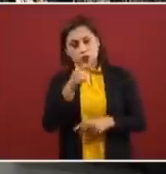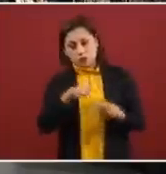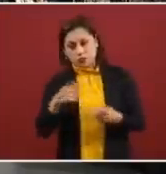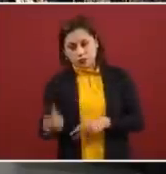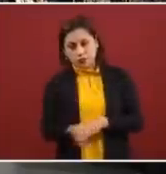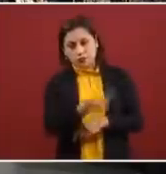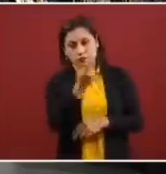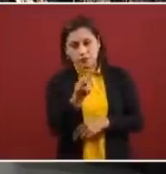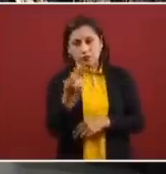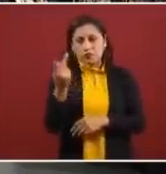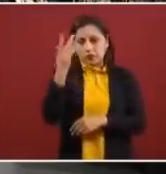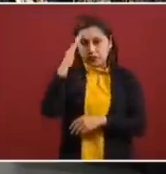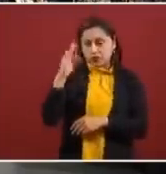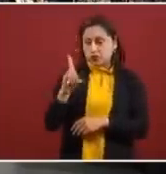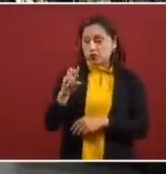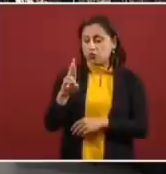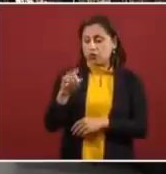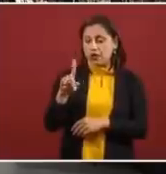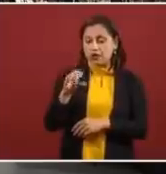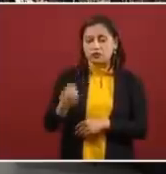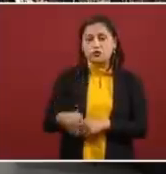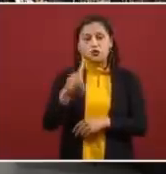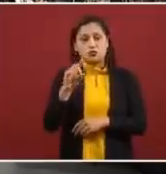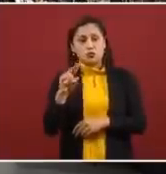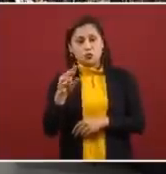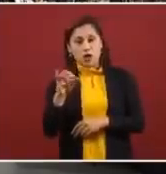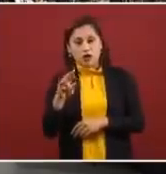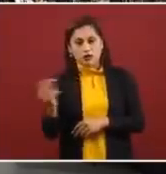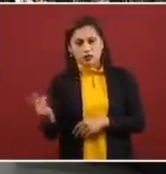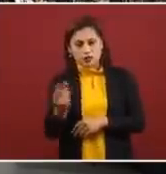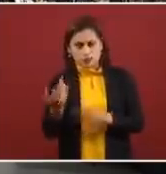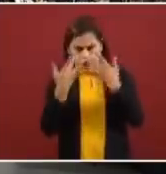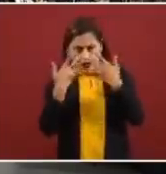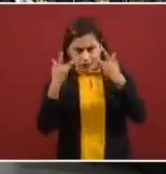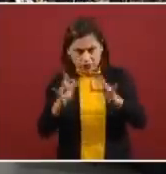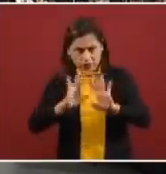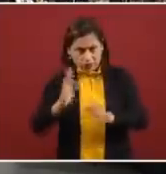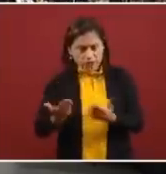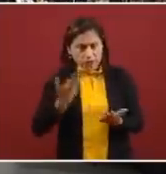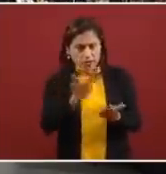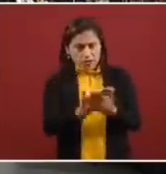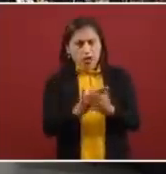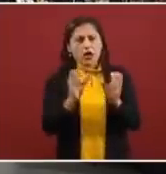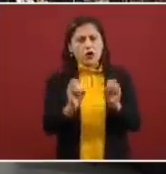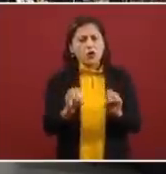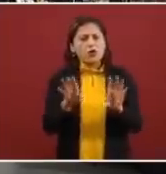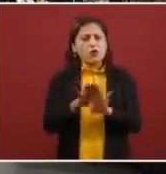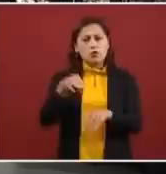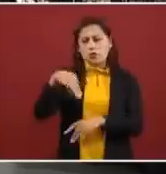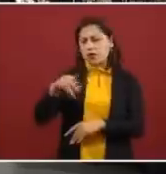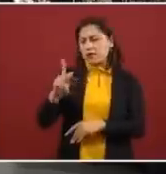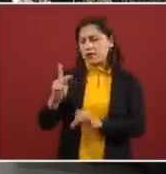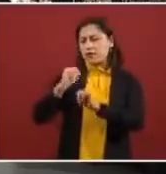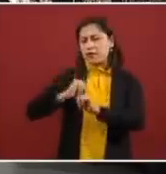audomaro le han presentado acaso la renuncia y cuál ha sido el papel del ministerio público del representante